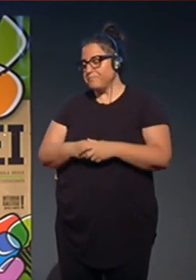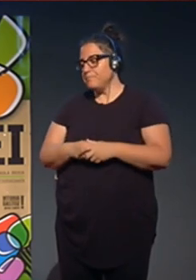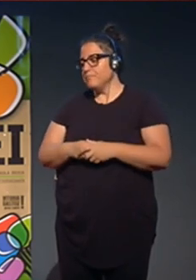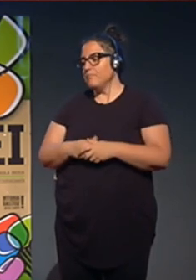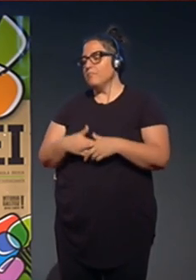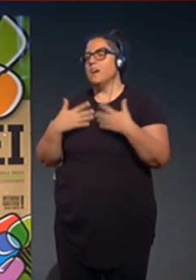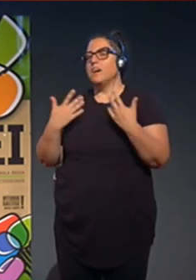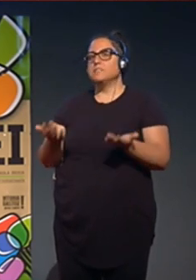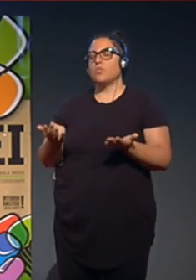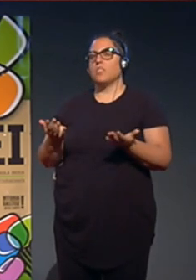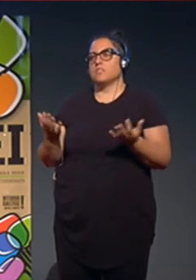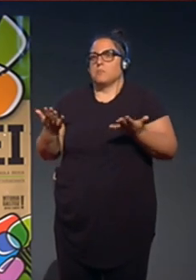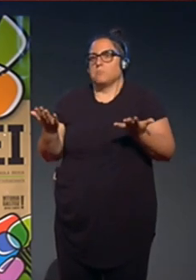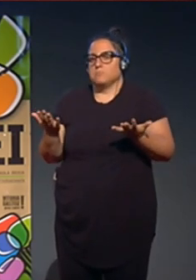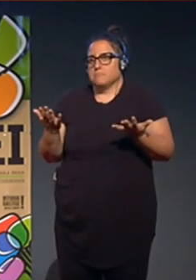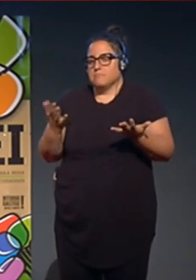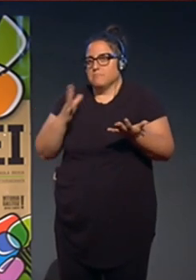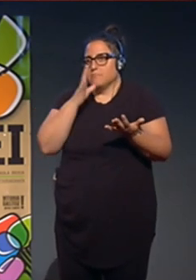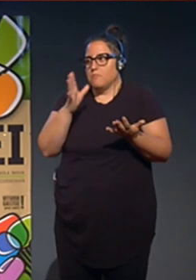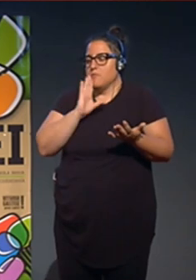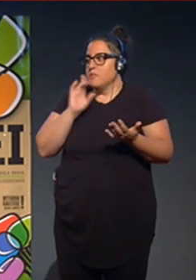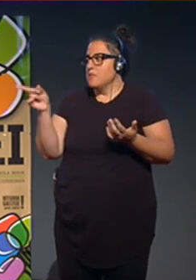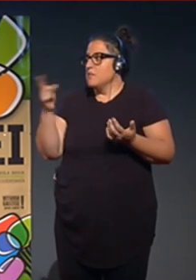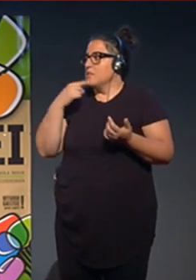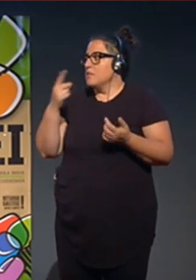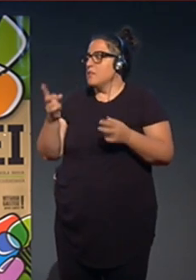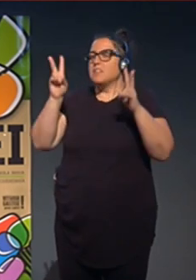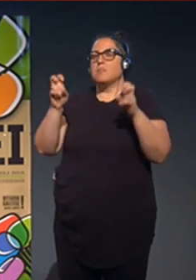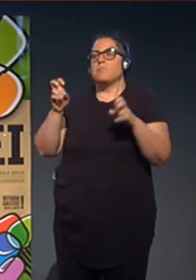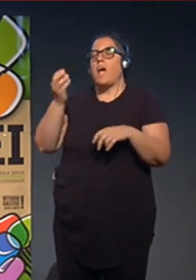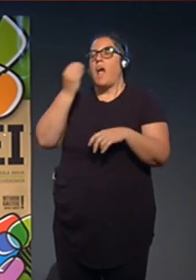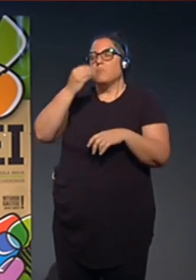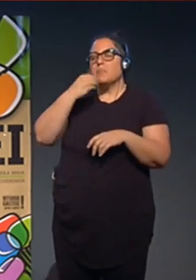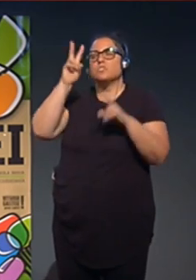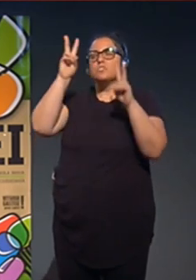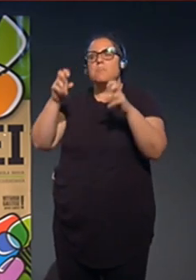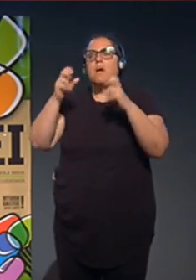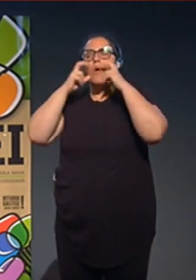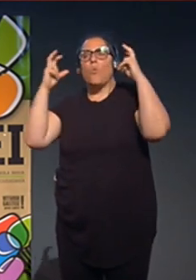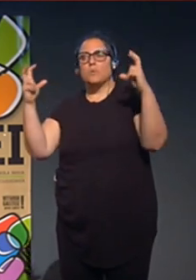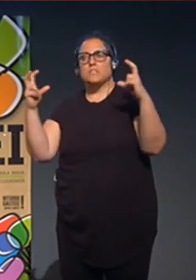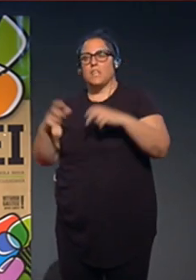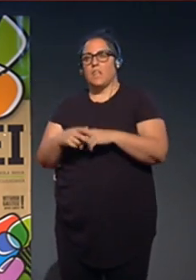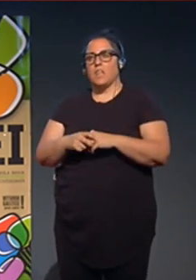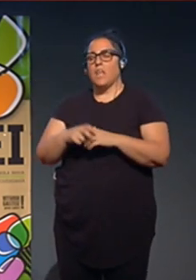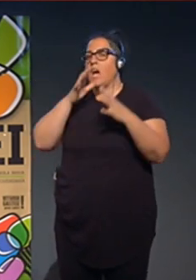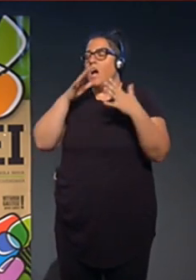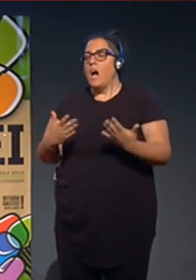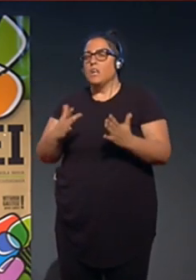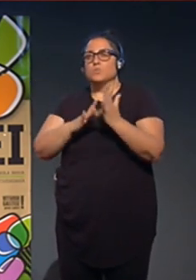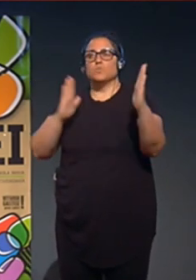que ha pasado entonces por ad más tú decías antes lo de la los alimentos la obesidad eh estamos en estos